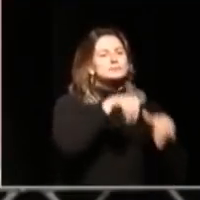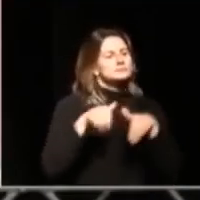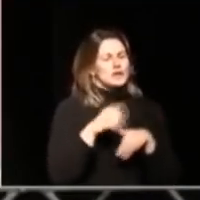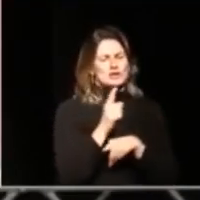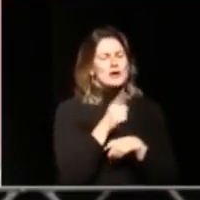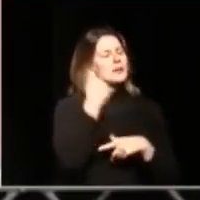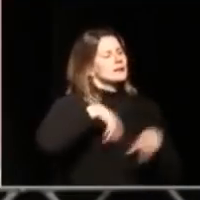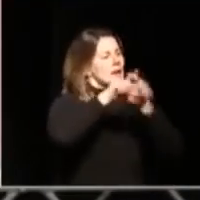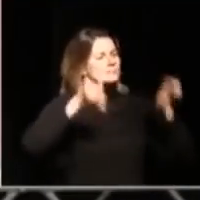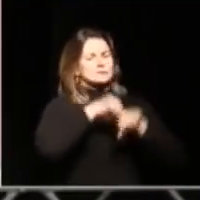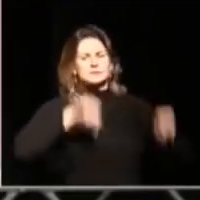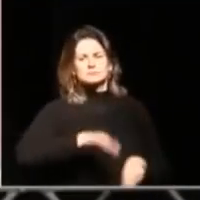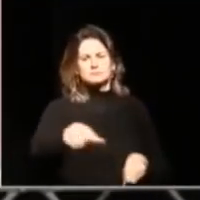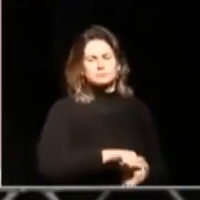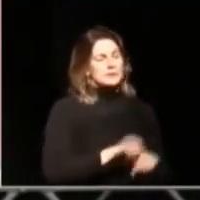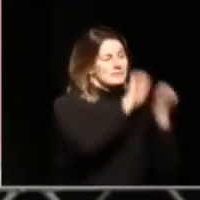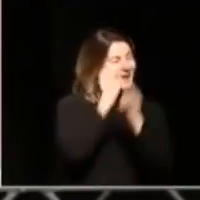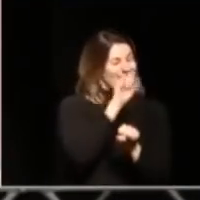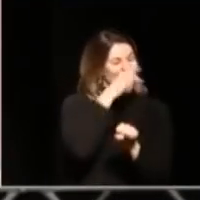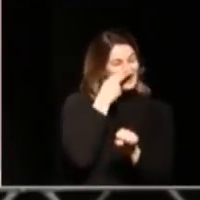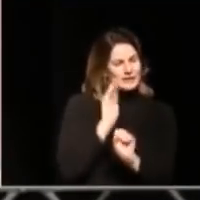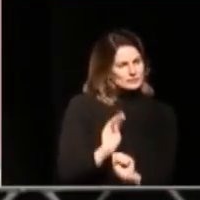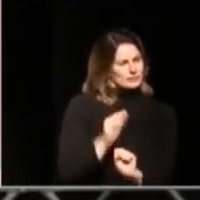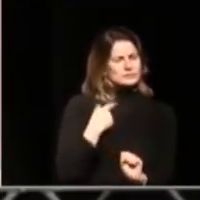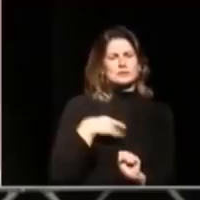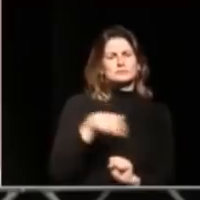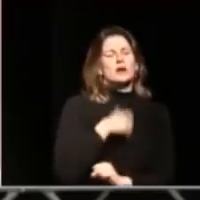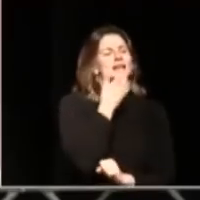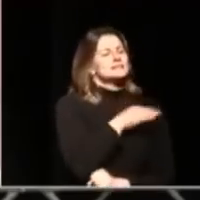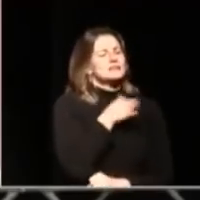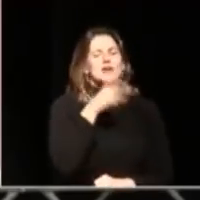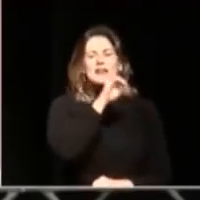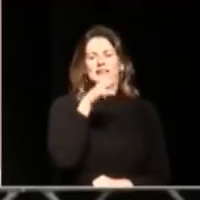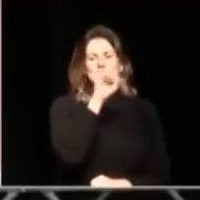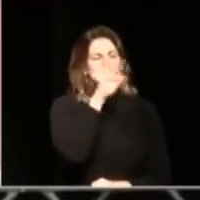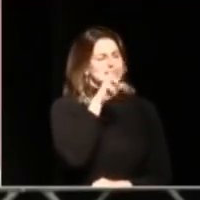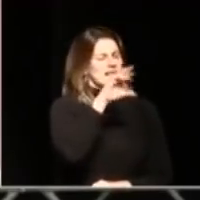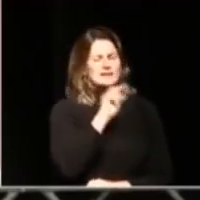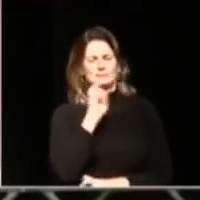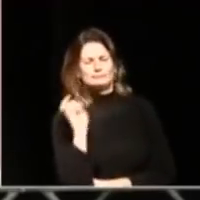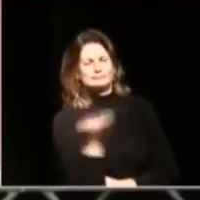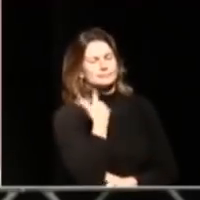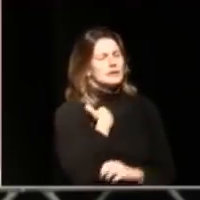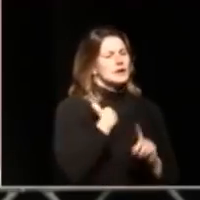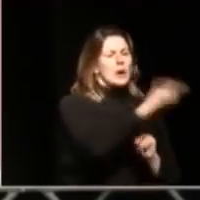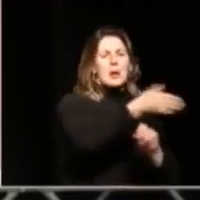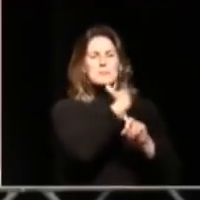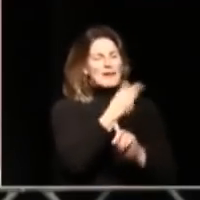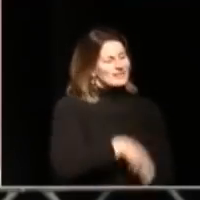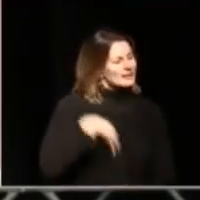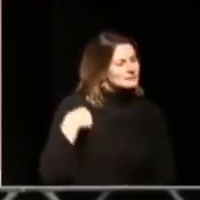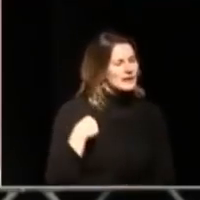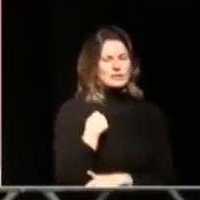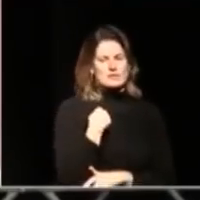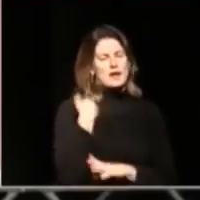grandes empresas para proteger sus intereses. Como el señor Narcís Serra, como tantos otros que se envuelven en banderas nacionales